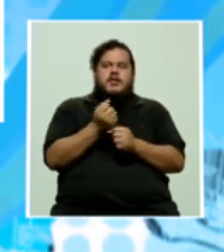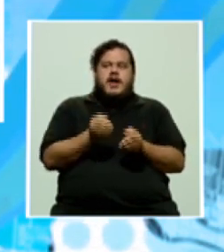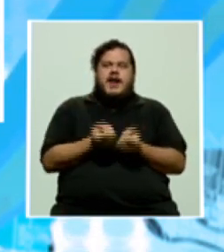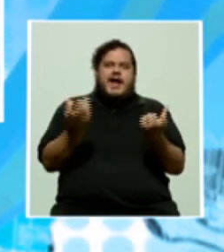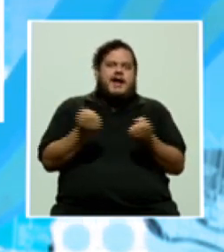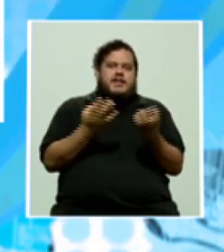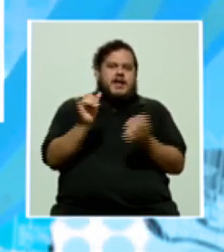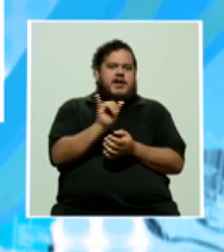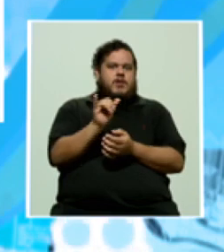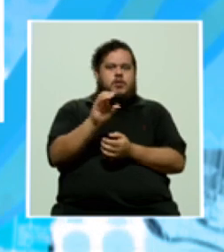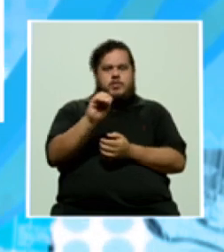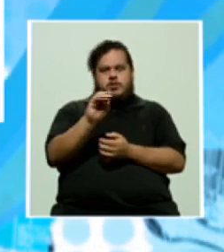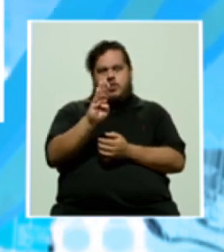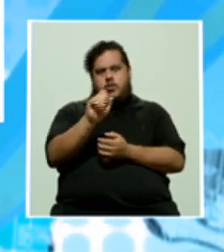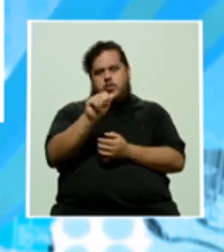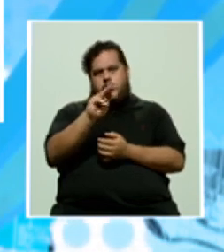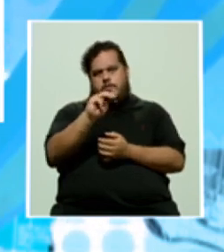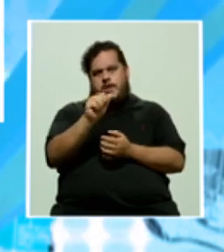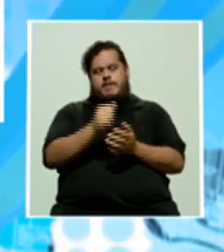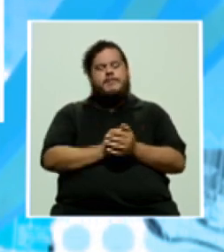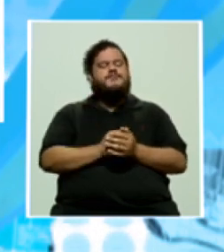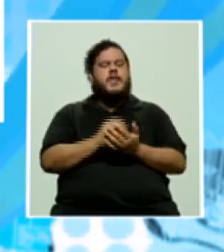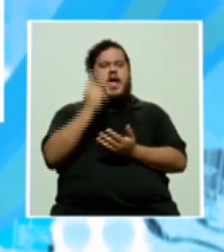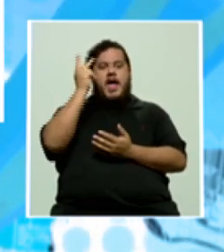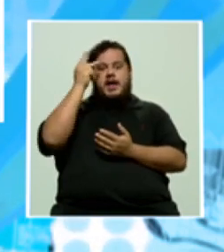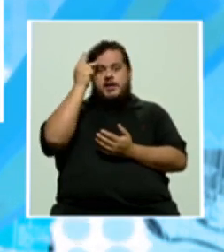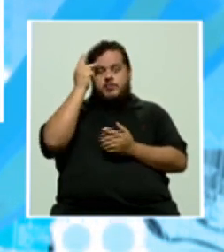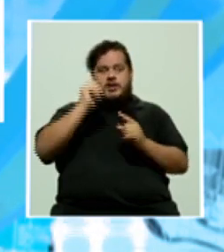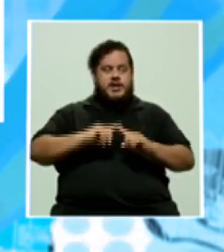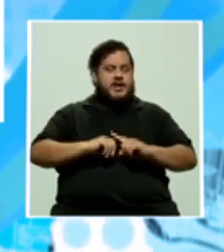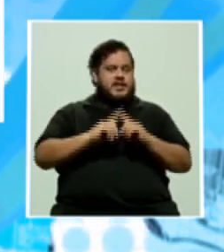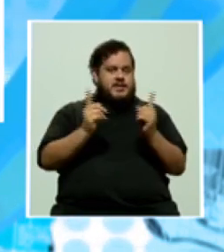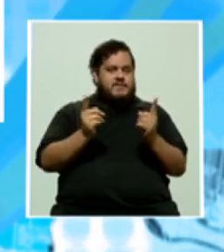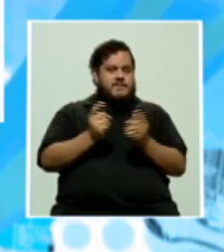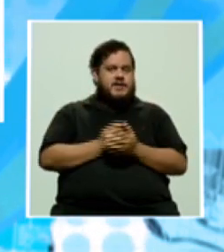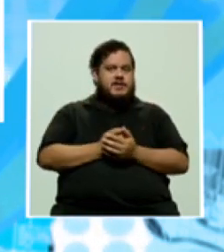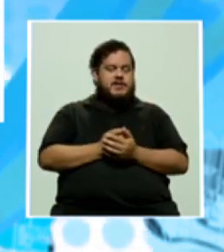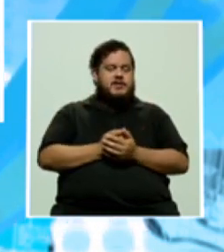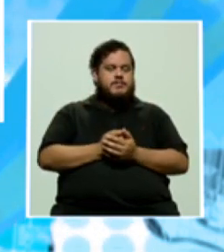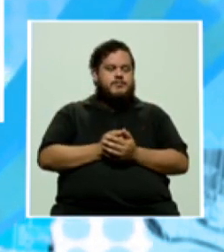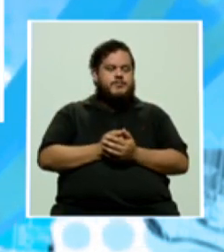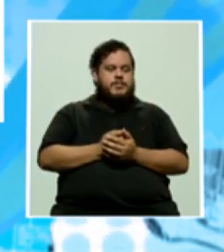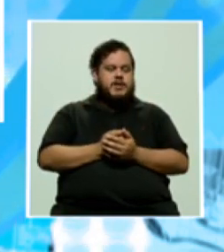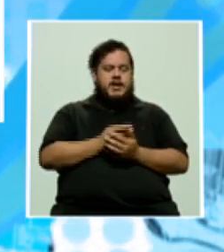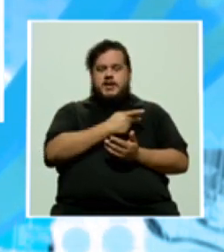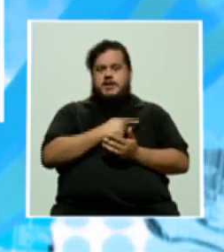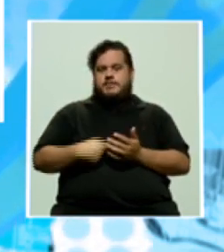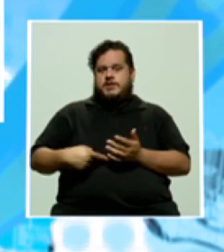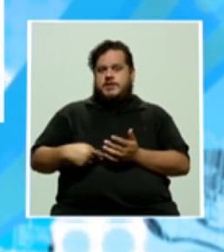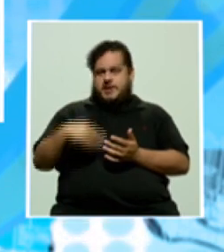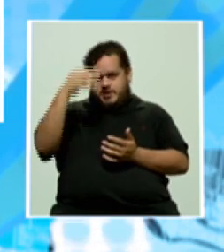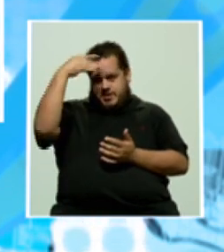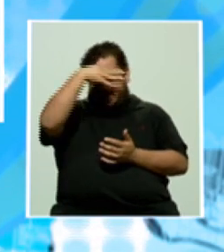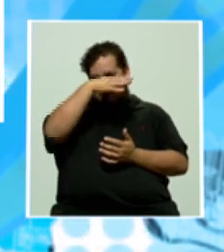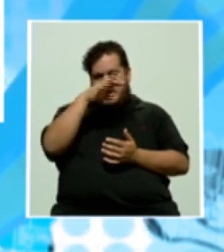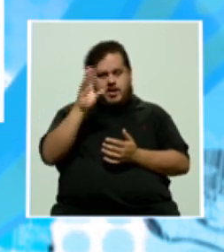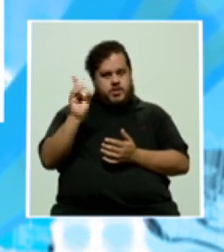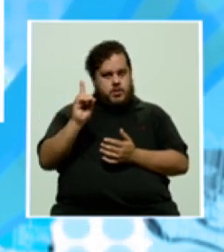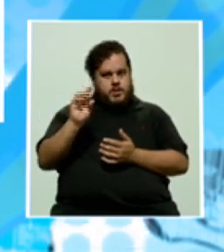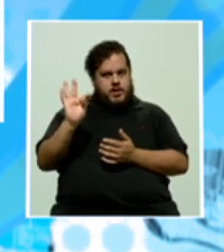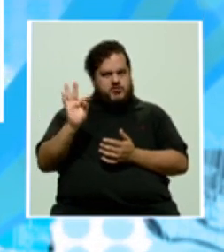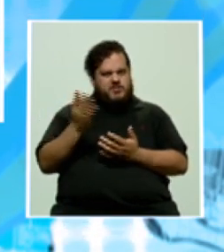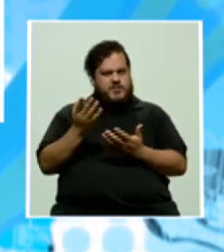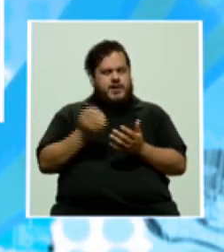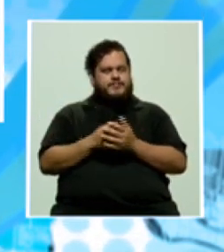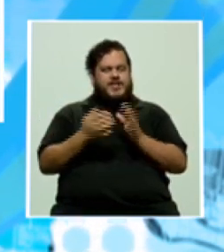¿no? Las políticas diferentes del presidente Trump tenían que